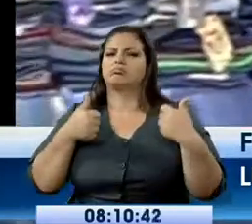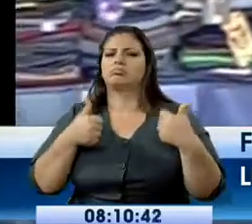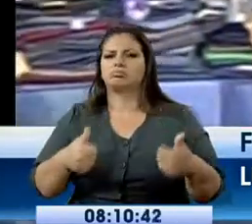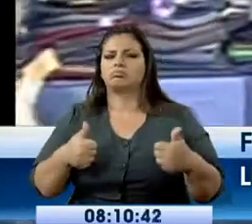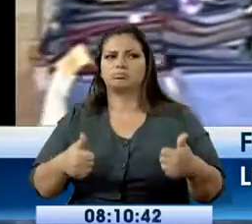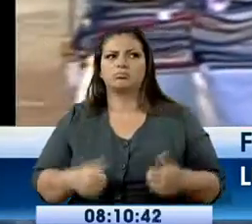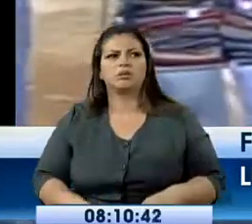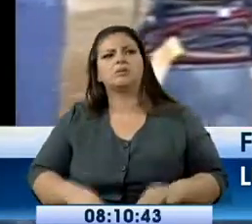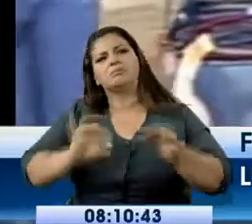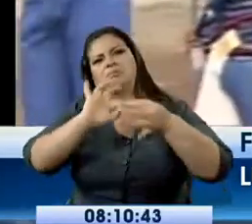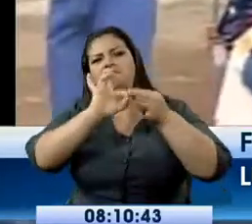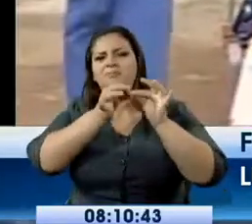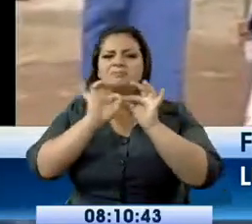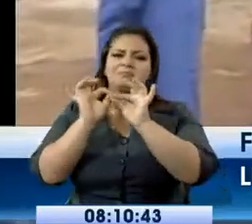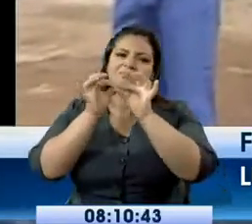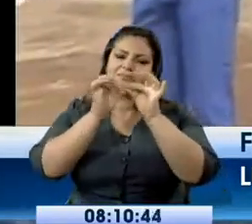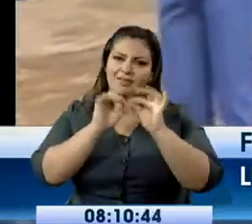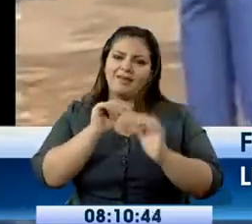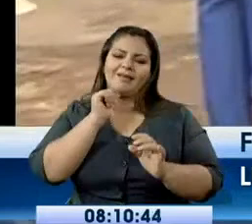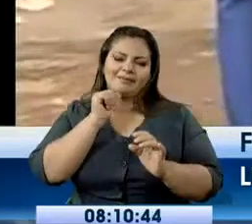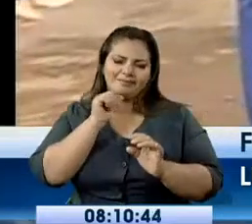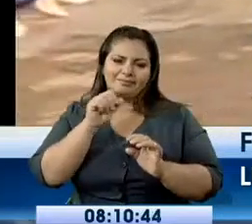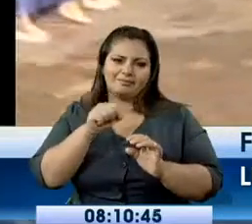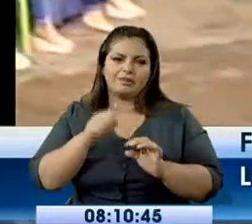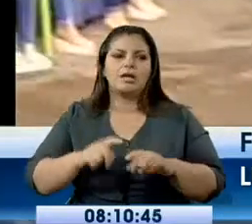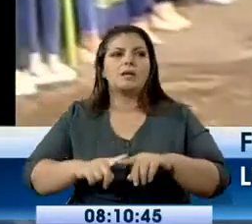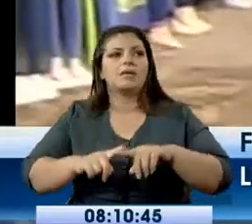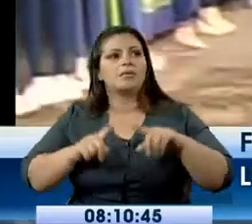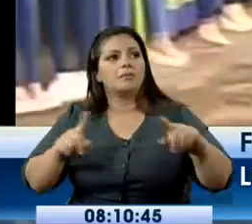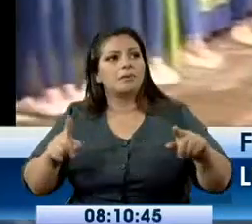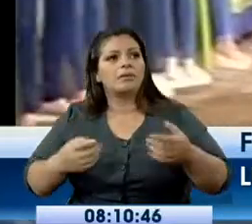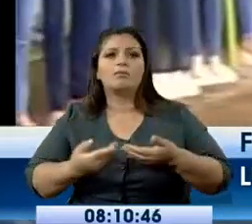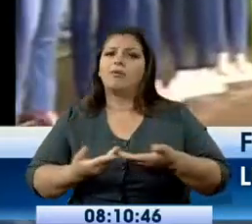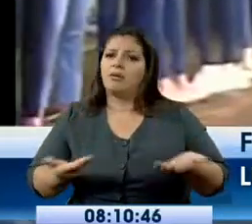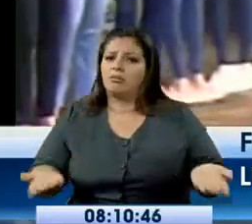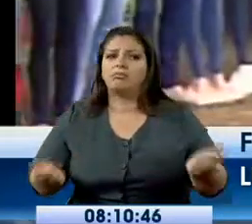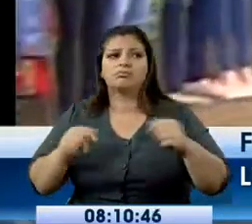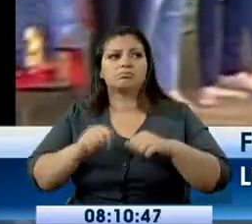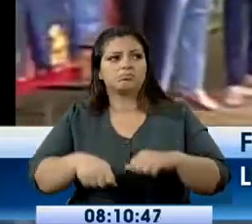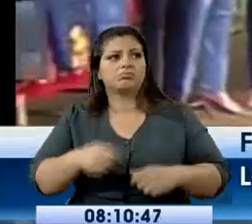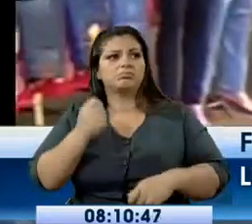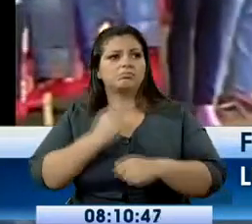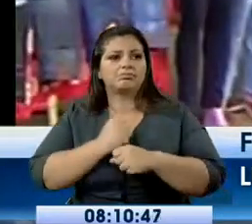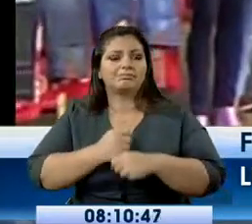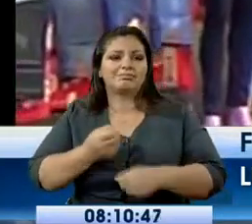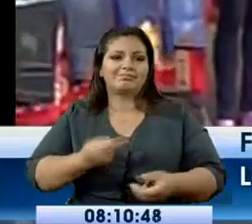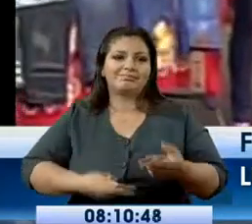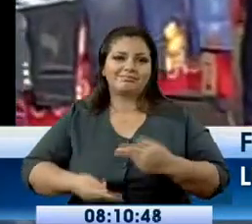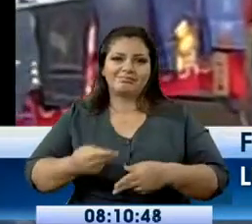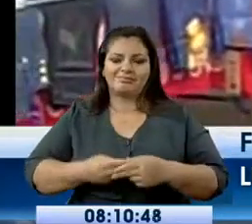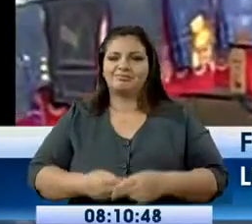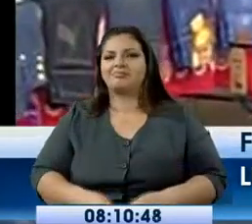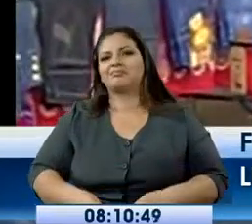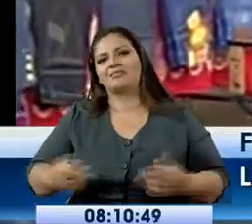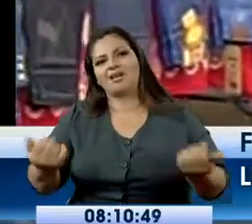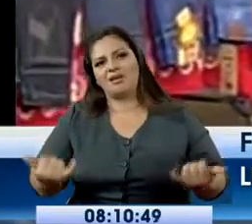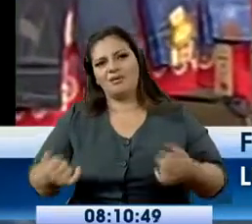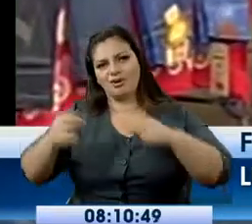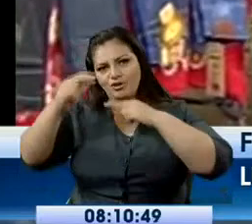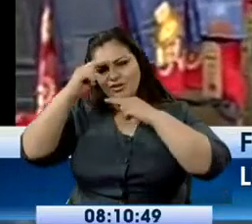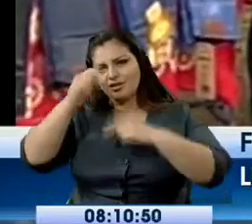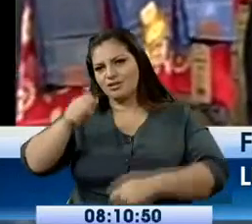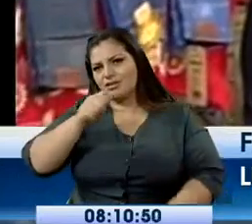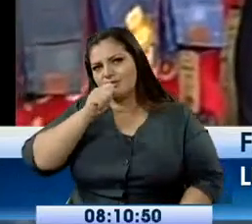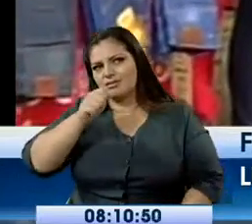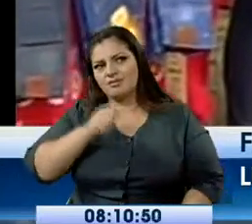muchos arreglos, nos han abierto las puertas muchísimo y esperamos que con su ayuda siga llegando más el ayuda para